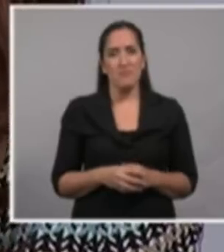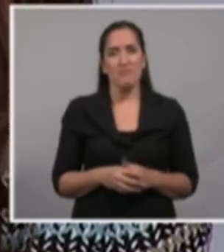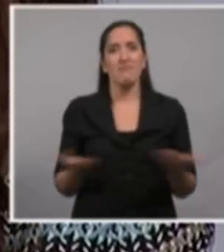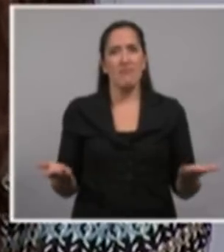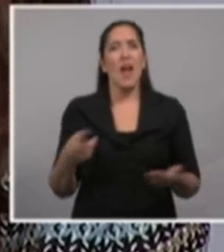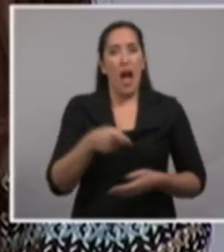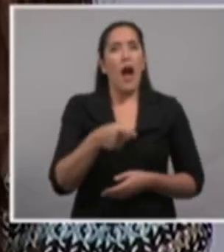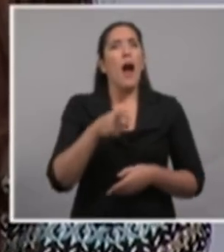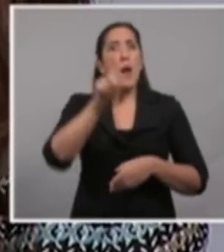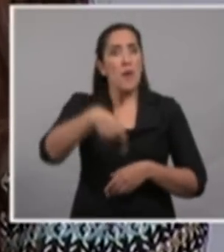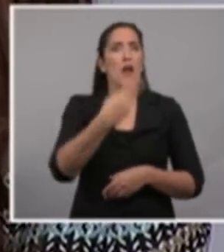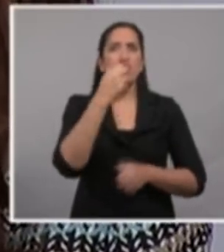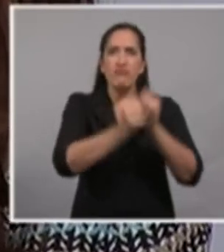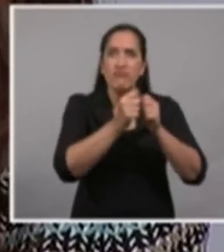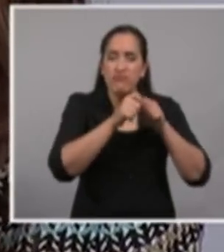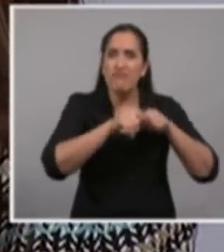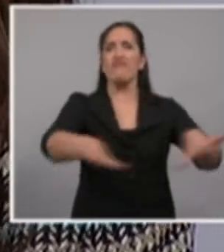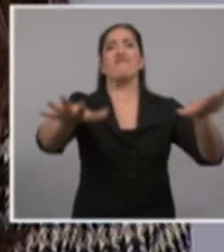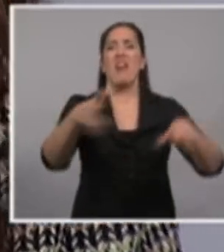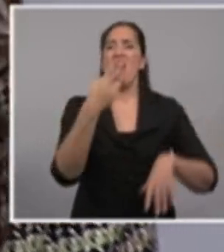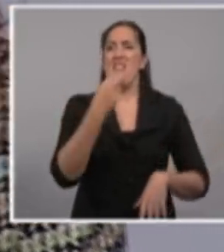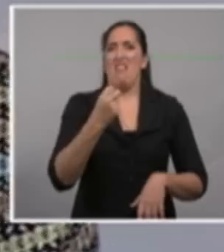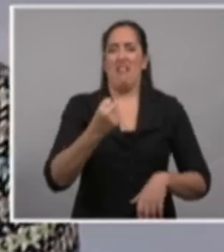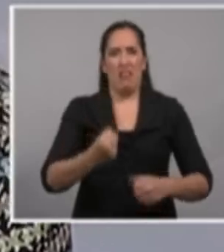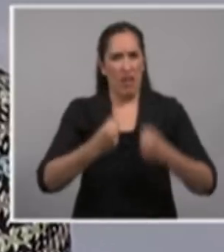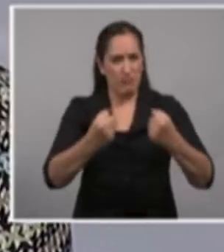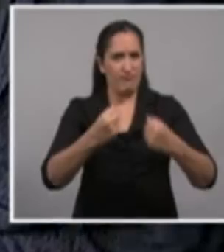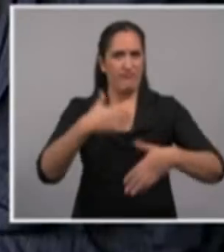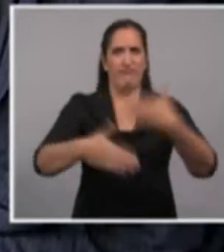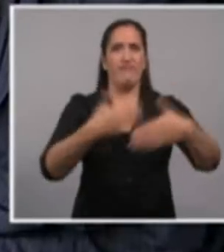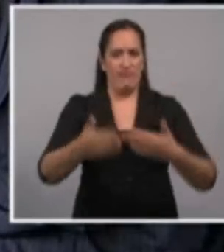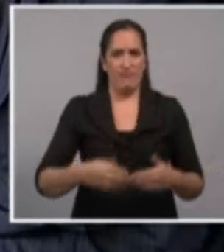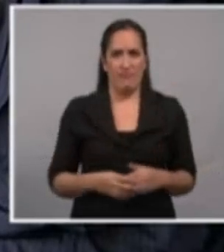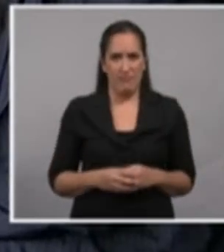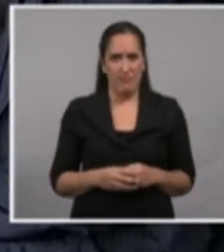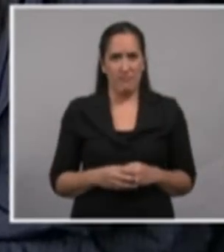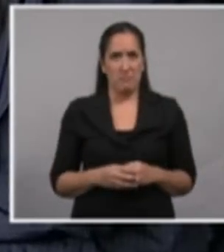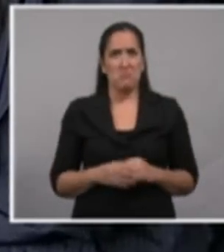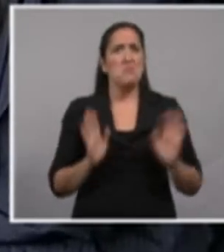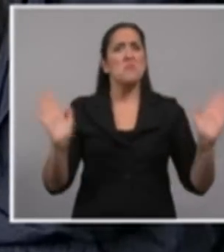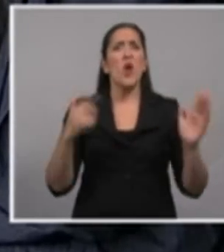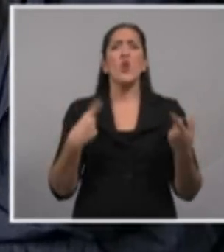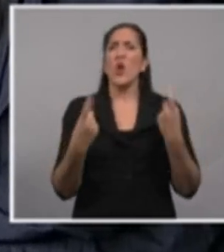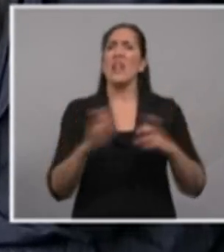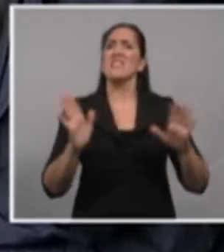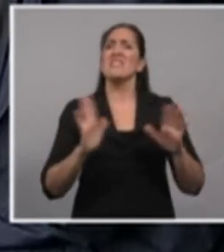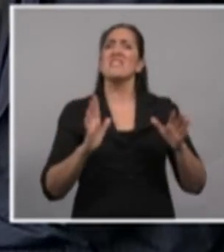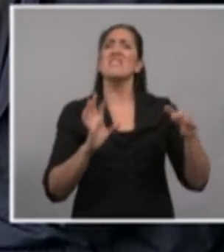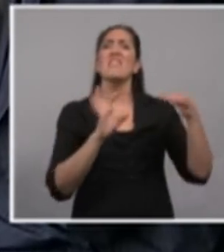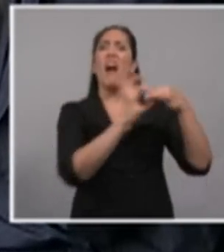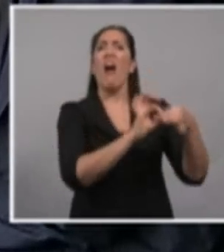ayuda a diversificar nuestra matriz energética, no dependiendo únicamente del